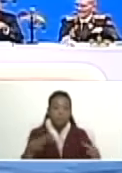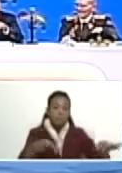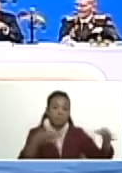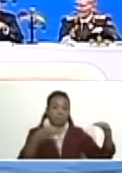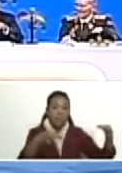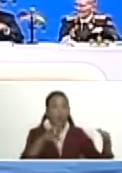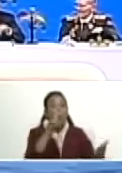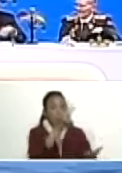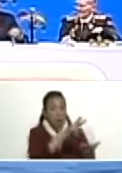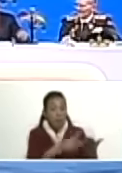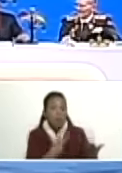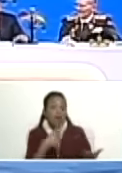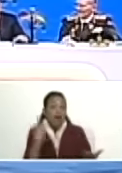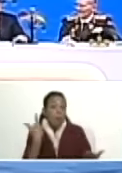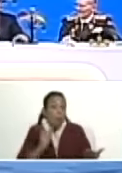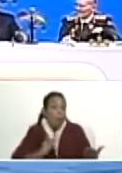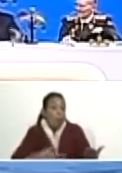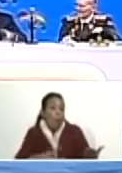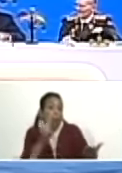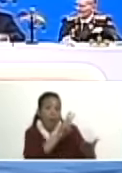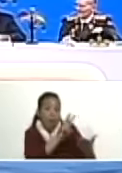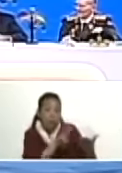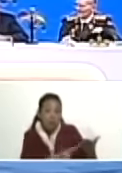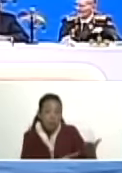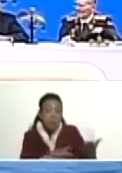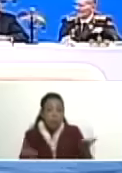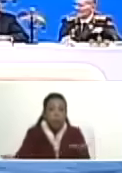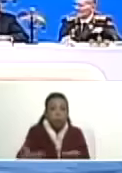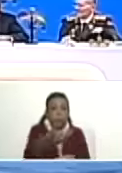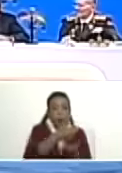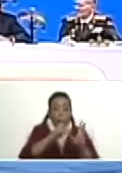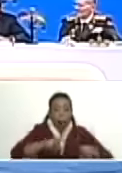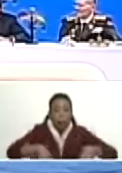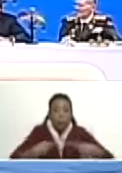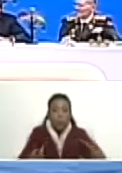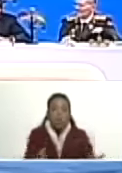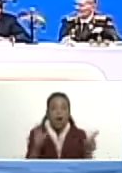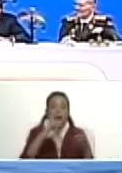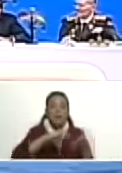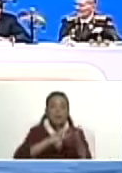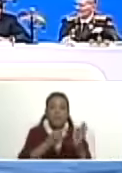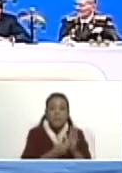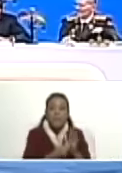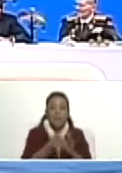Pudiera leerse hoy, pudiera traerse a la actualidad hoy.